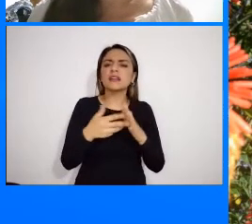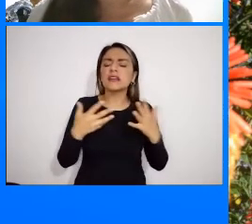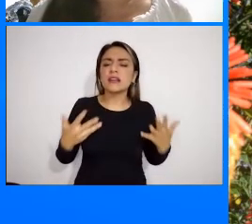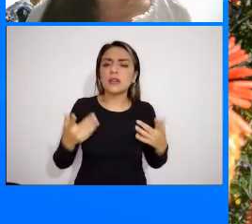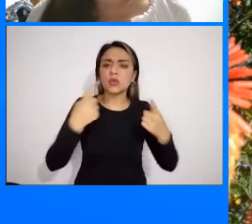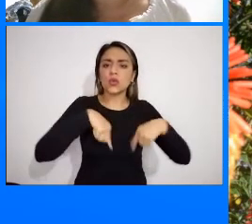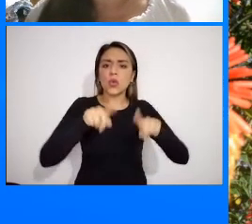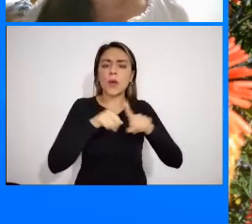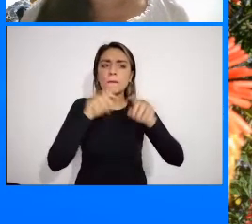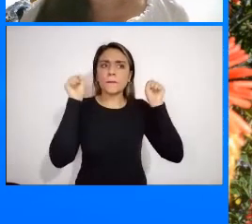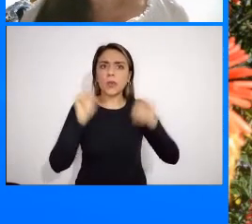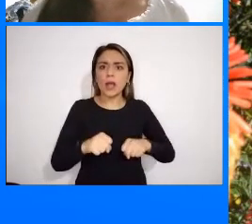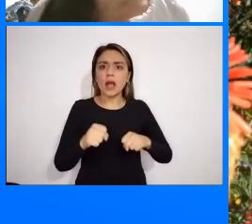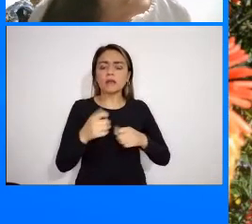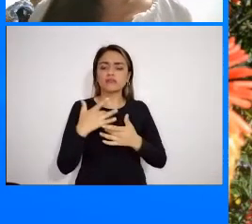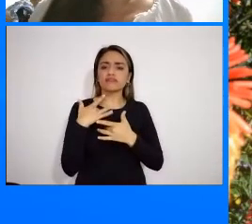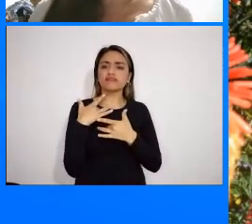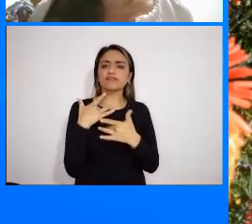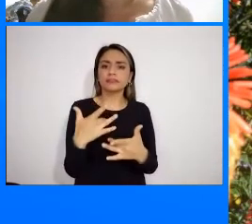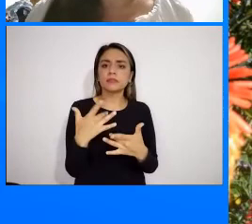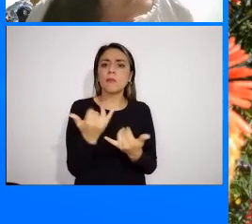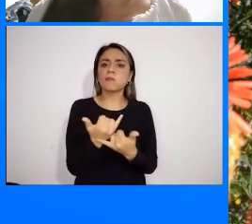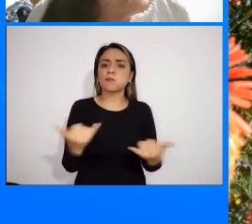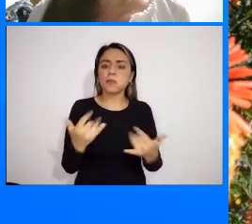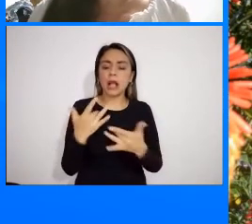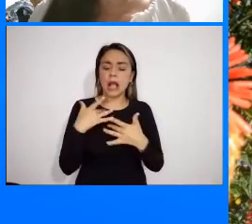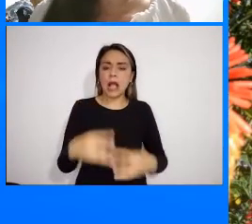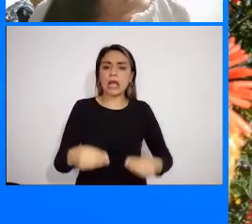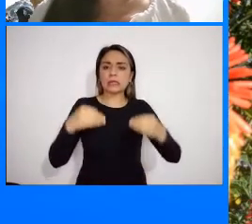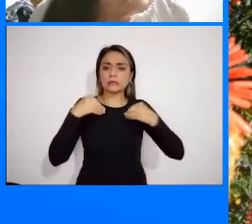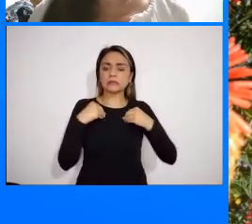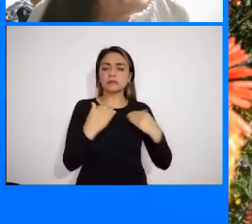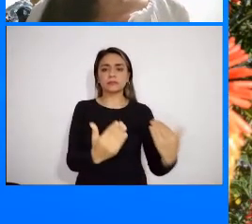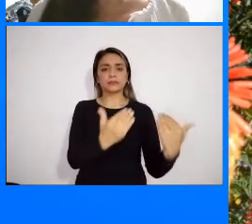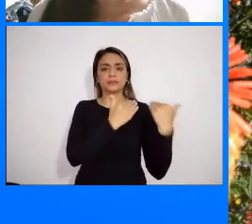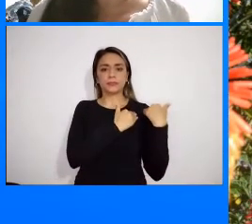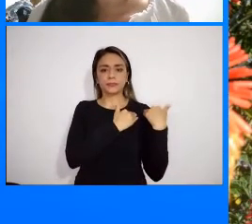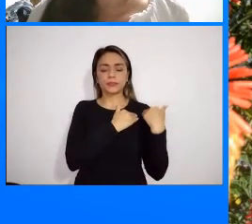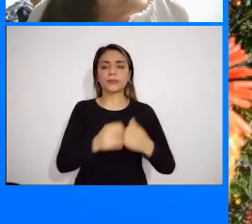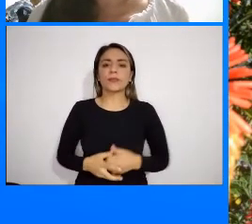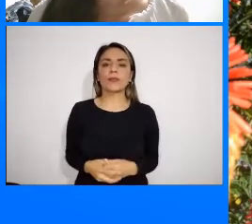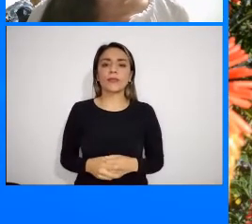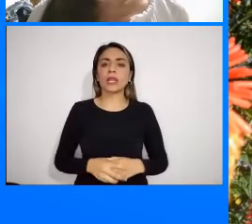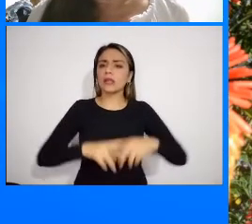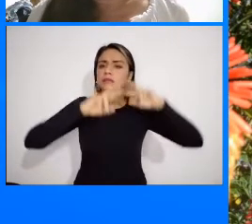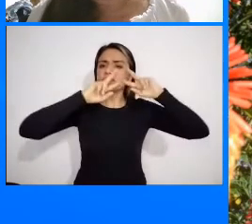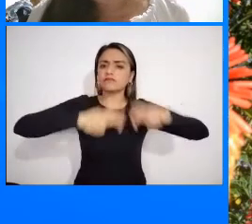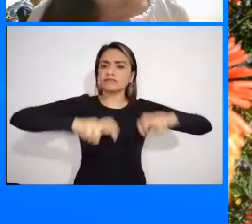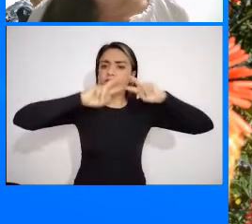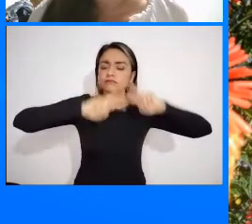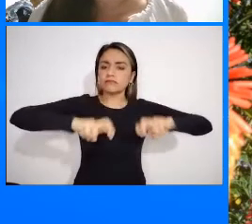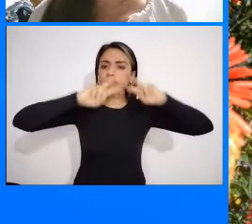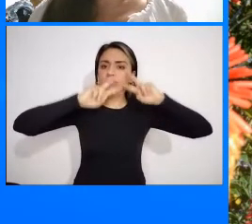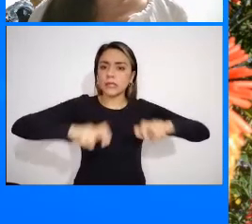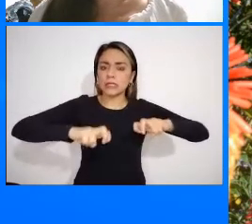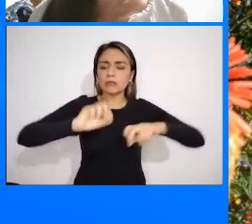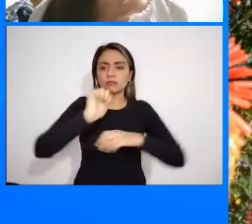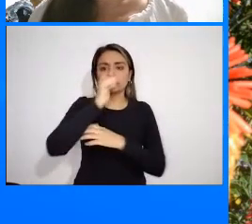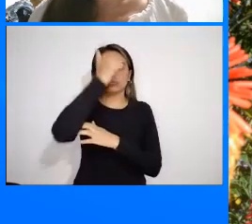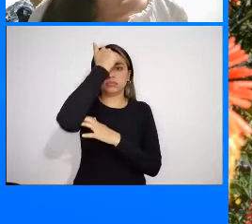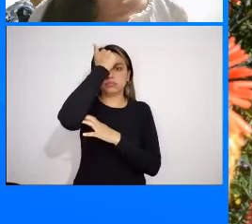pues digamos lo que voluntariamente asumamos una responsabilidad. La investigación es